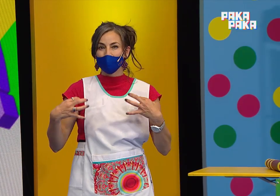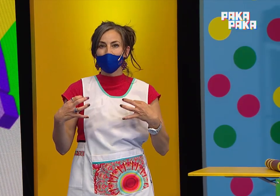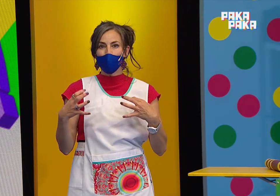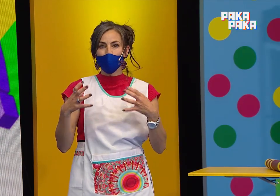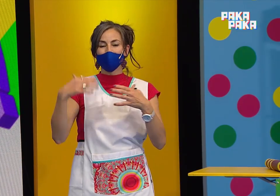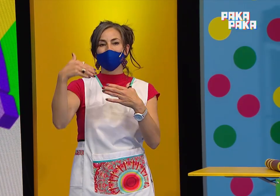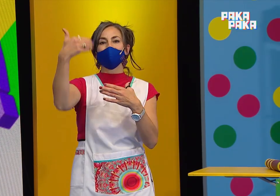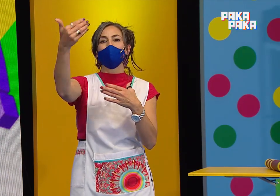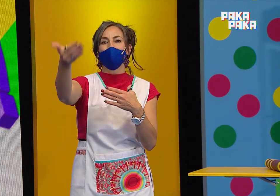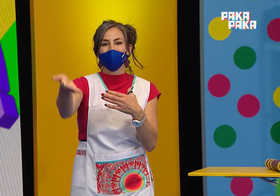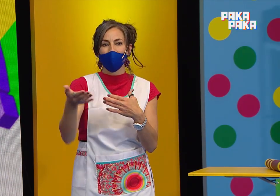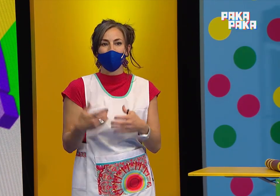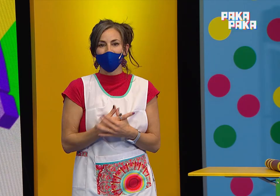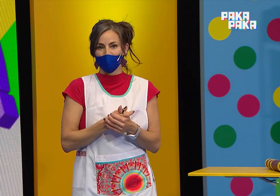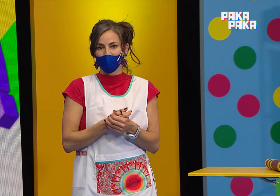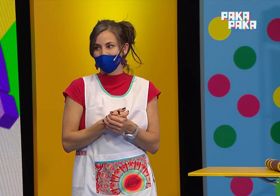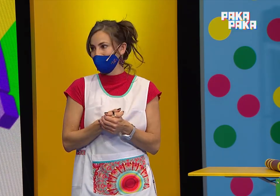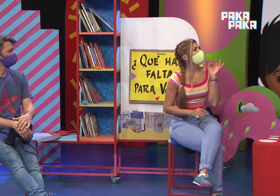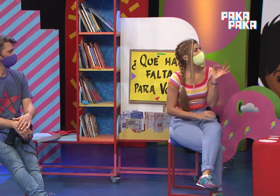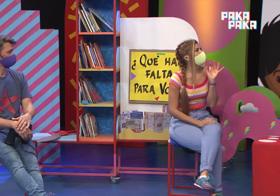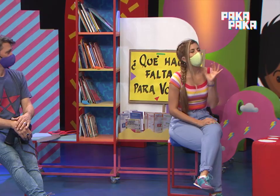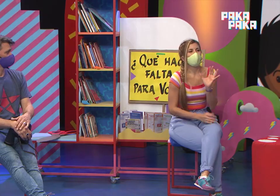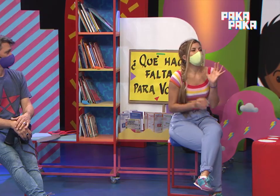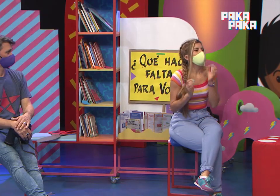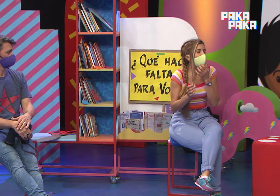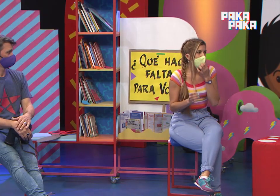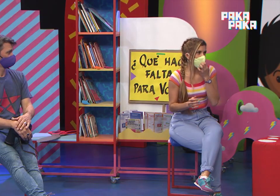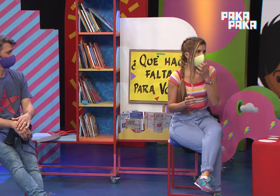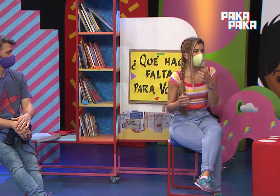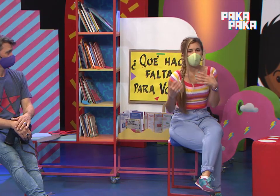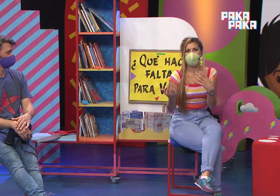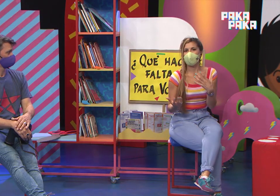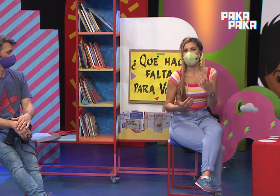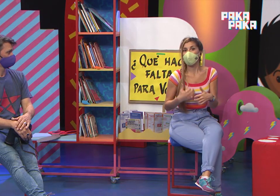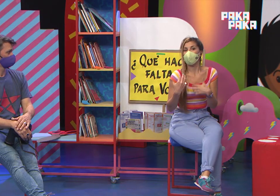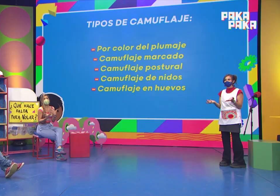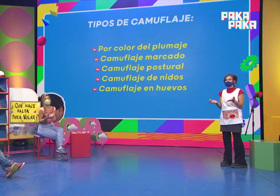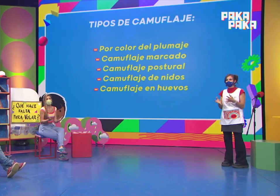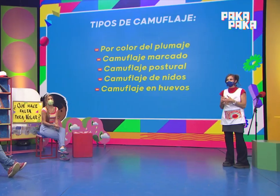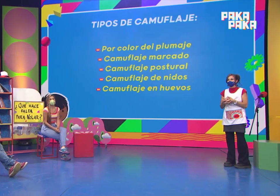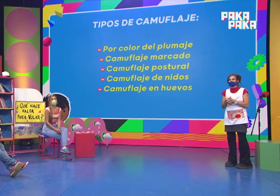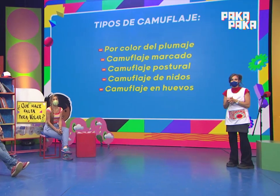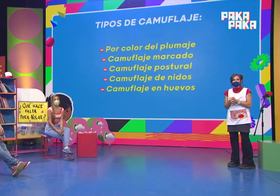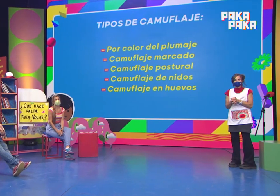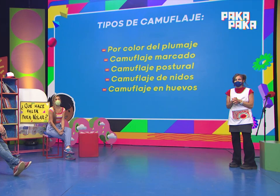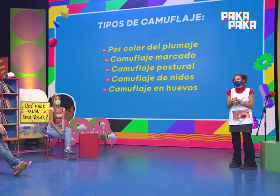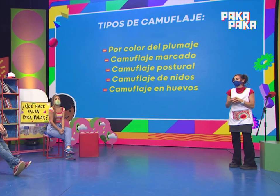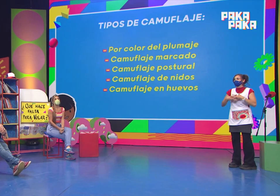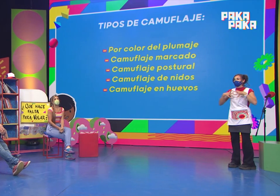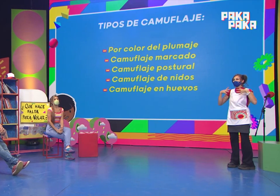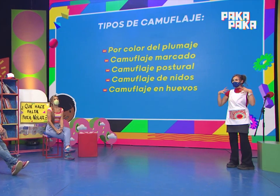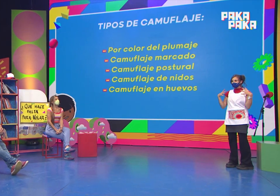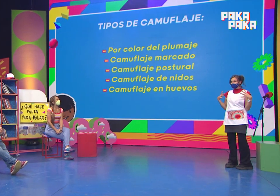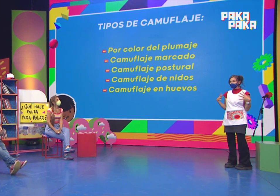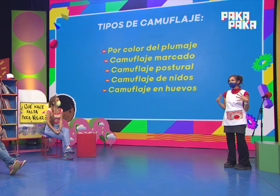y el color de las plumas, que se parece al ambiente en donde están. Yo creo que seguramente vamos a tener imágenes para que los chicos y las chicas nos sigan. Tenemos alguna imagen de los